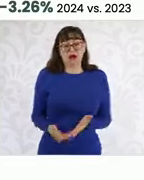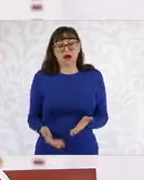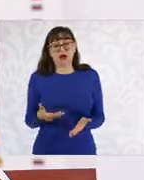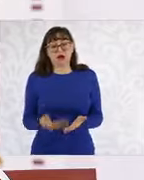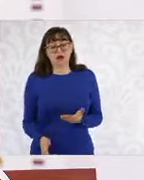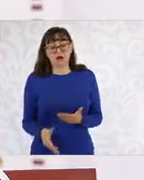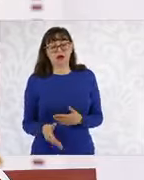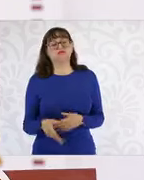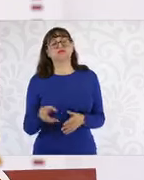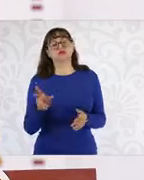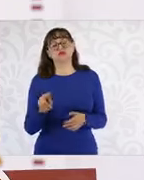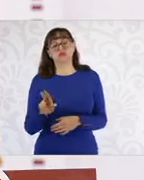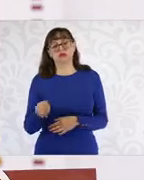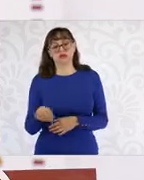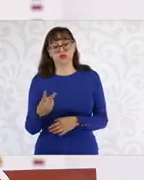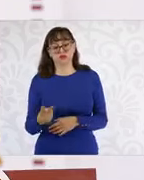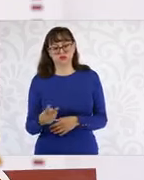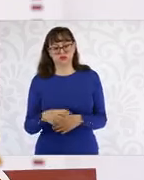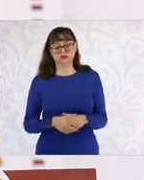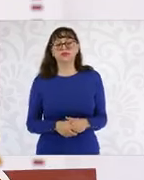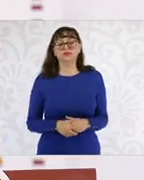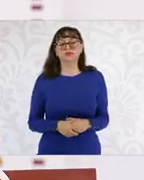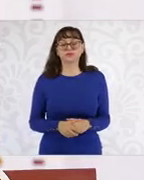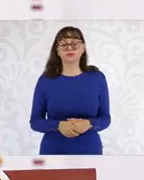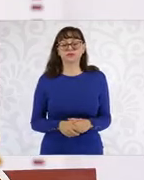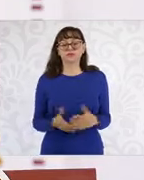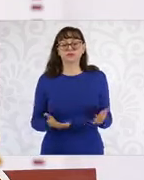82.32. La siguiente, por favor.